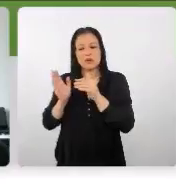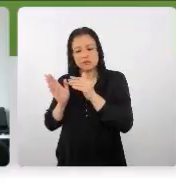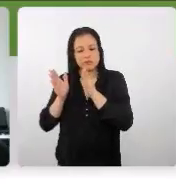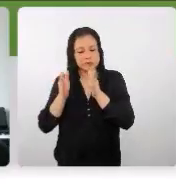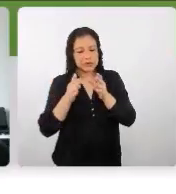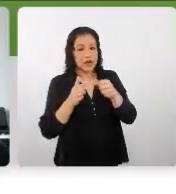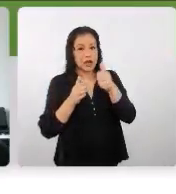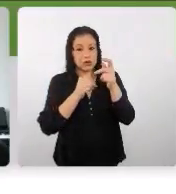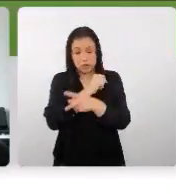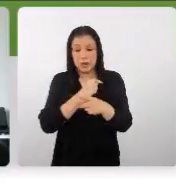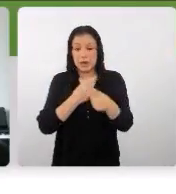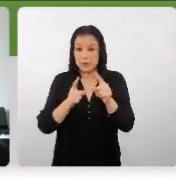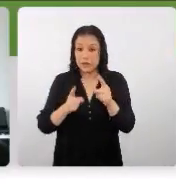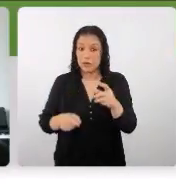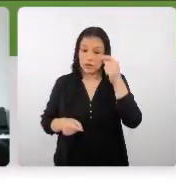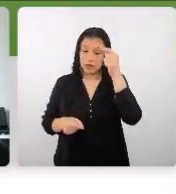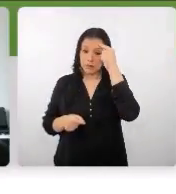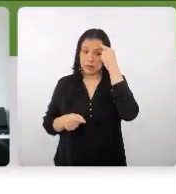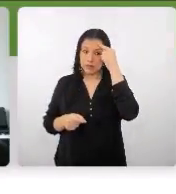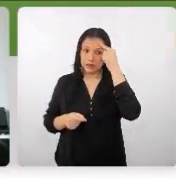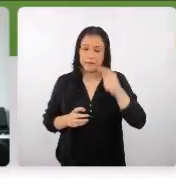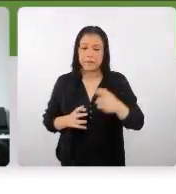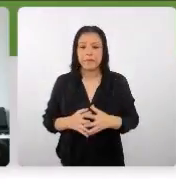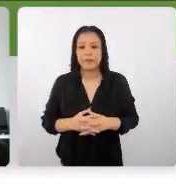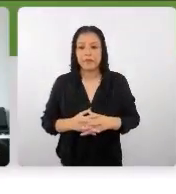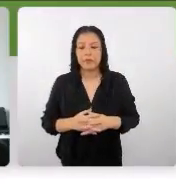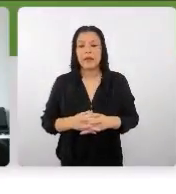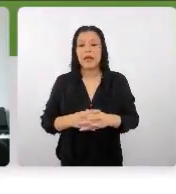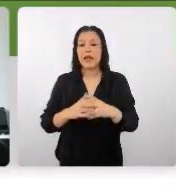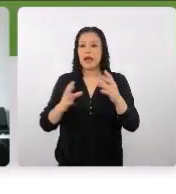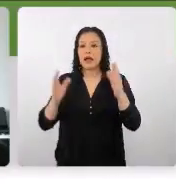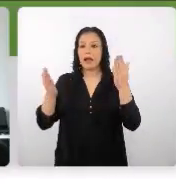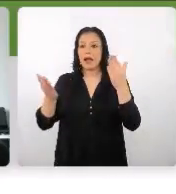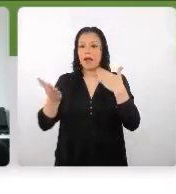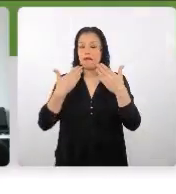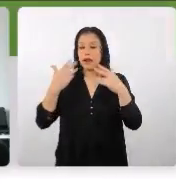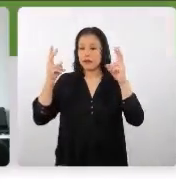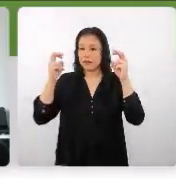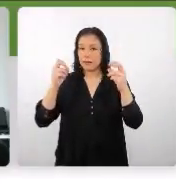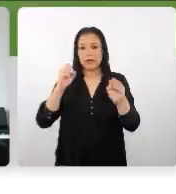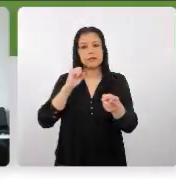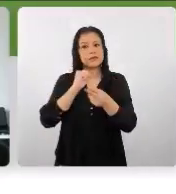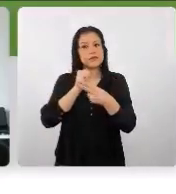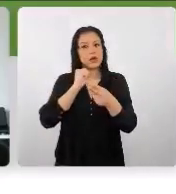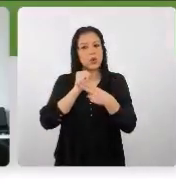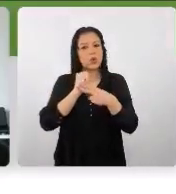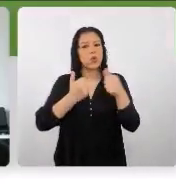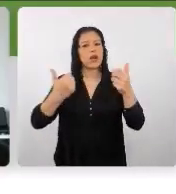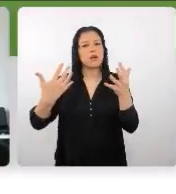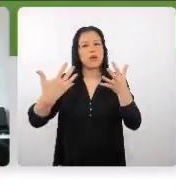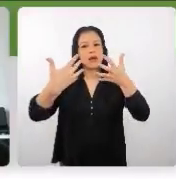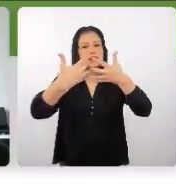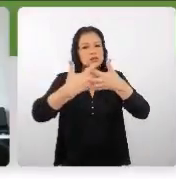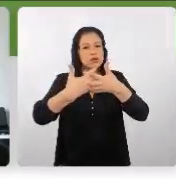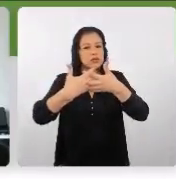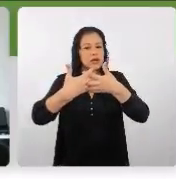cuando piensan en seguridad o destinos seguros, lo asocian mucho al tema